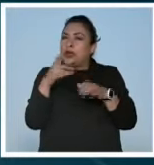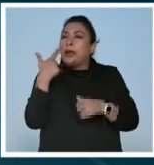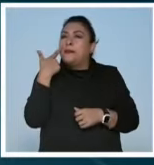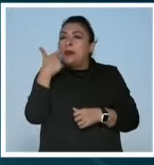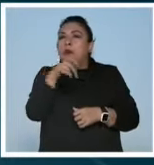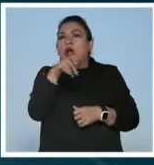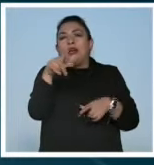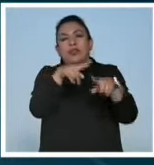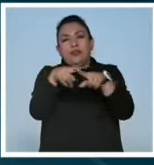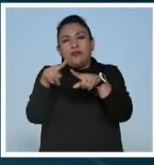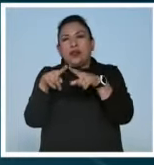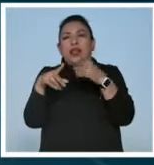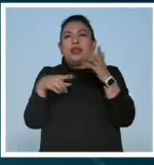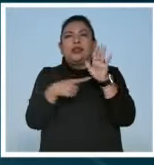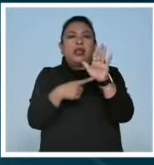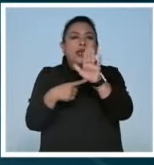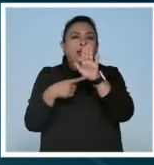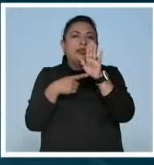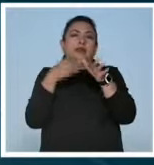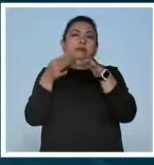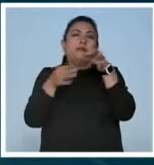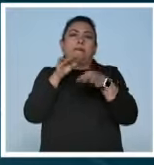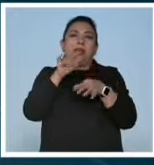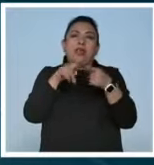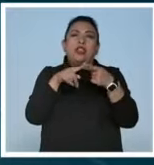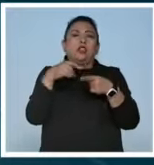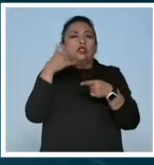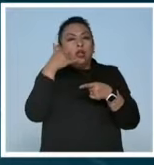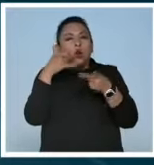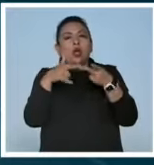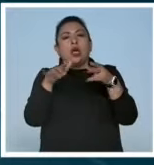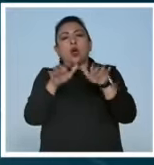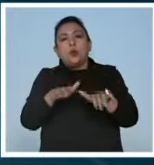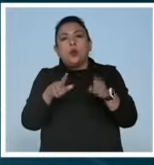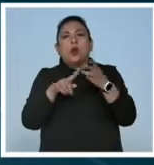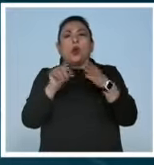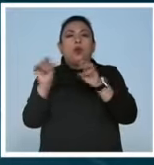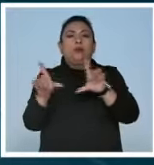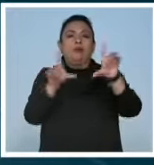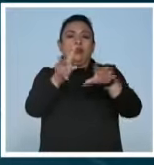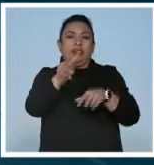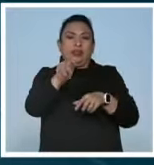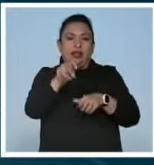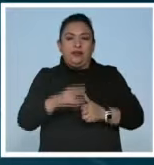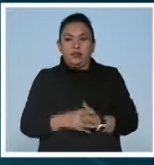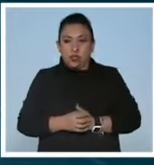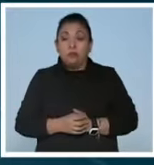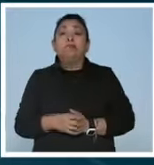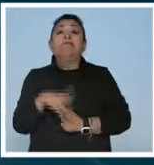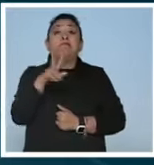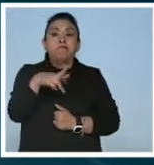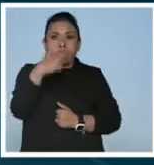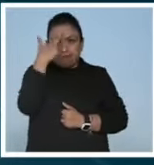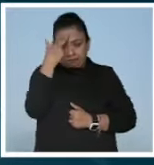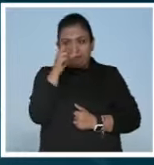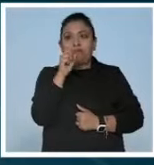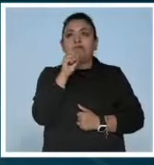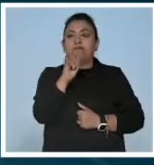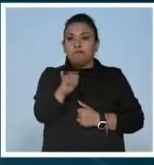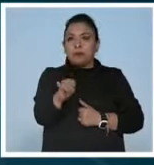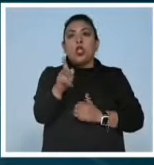en los distintos productos mediáticos, sean los celulares, las computadoras o la pantalla de su televisión, Laura. Efectivamente, es